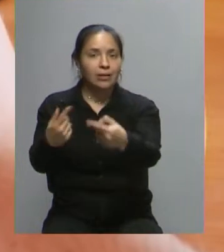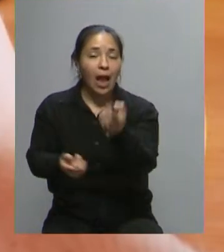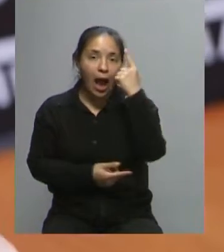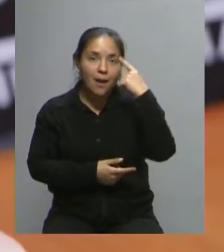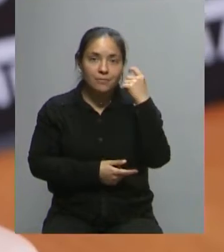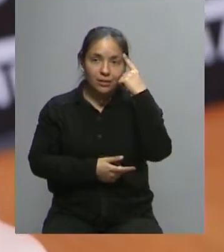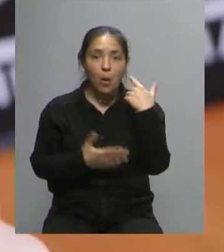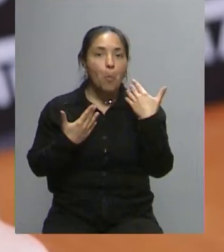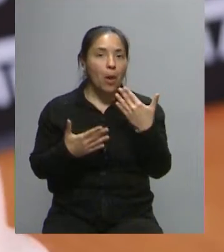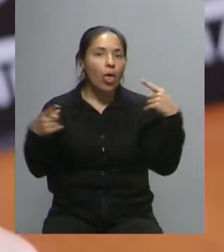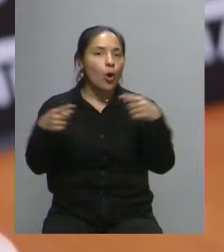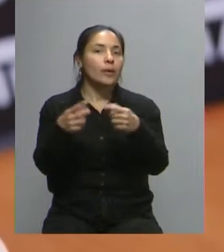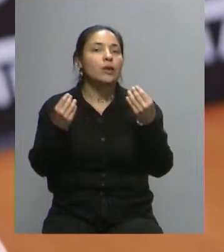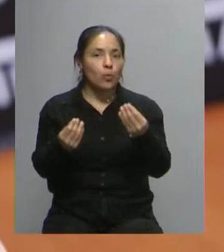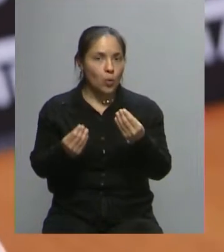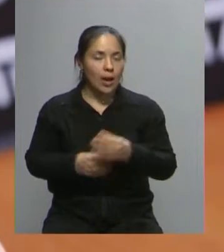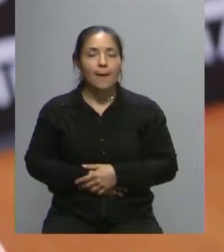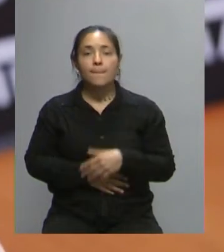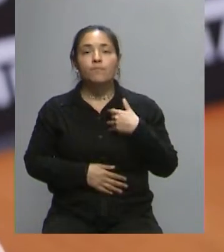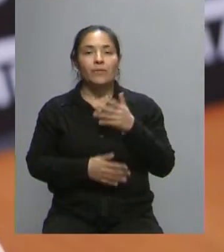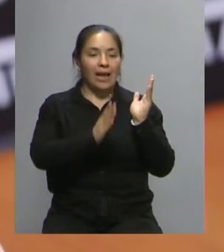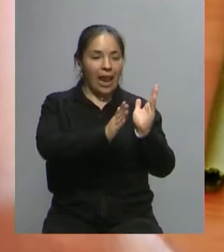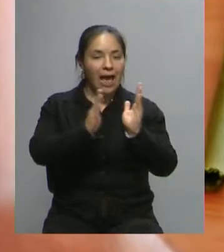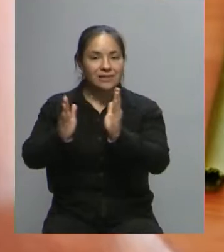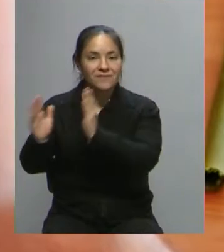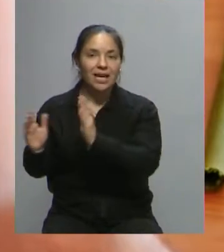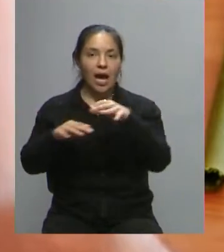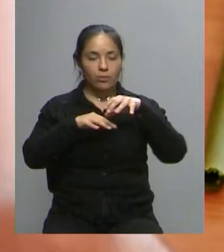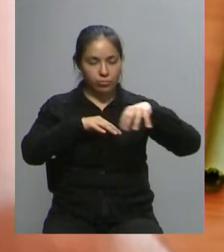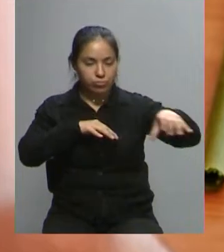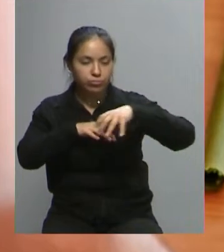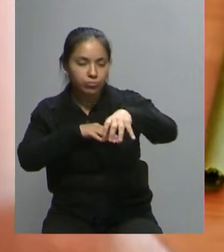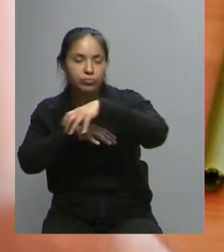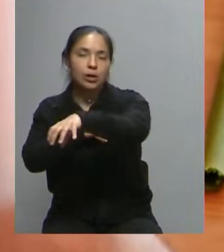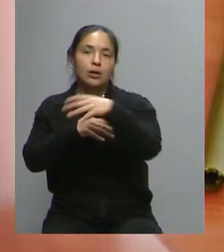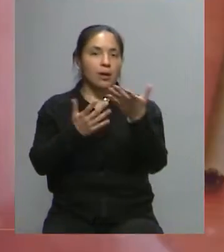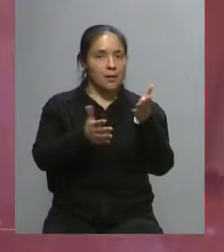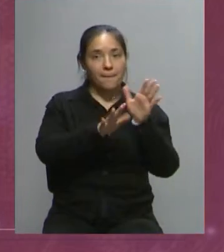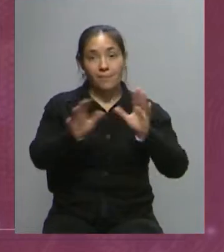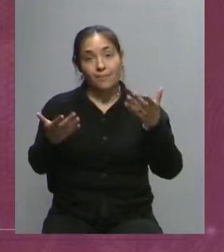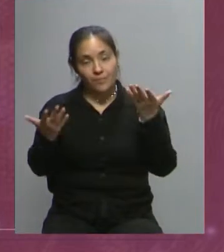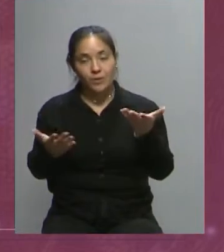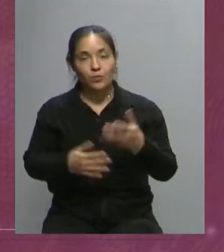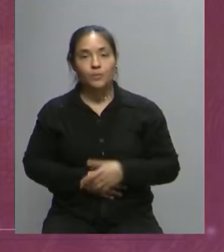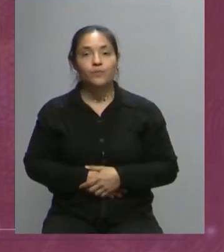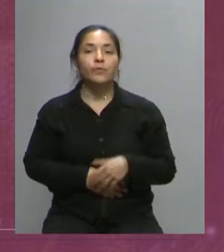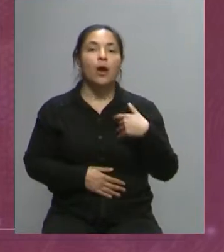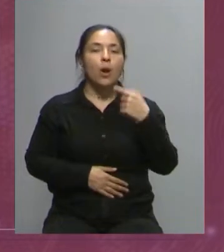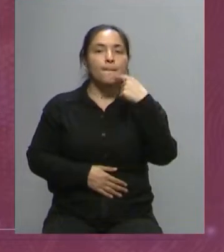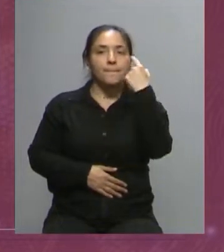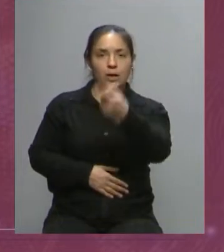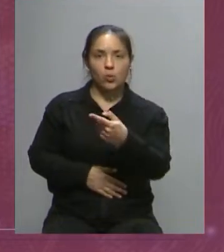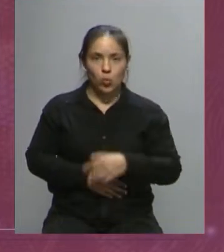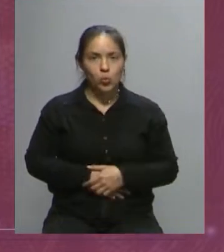un propósito que consiste en predecir mejor, clasificar mejor, etcétera, etcétera. La pregunta ahora va por el lado de qué